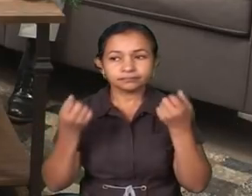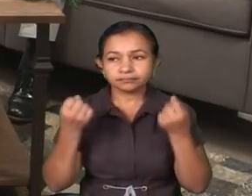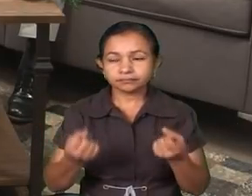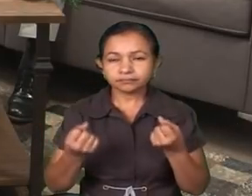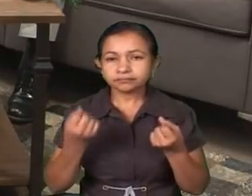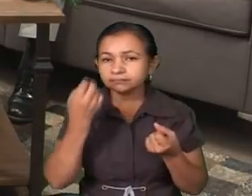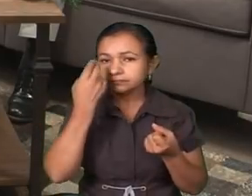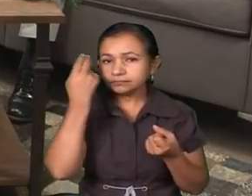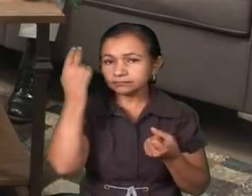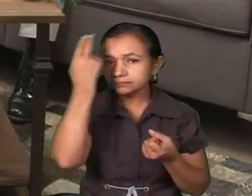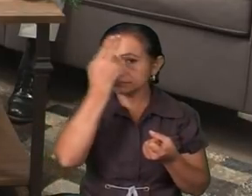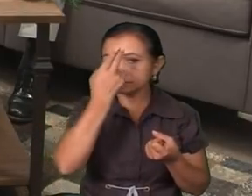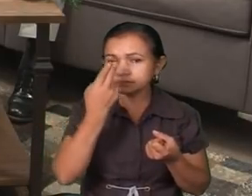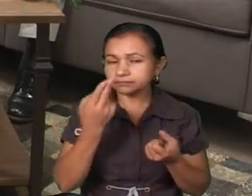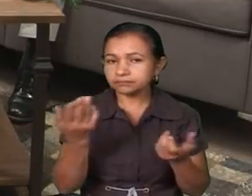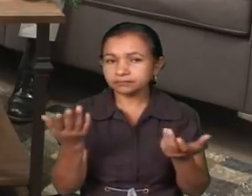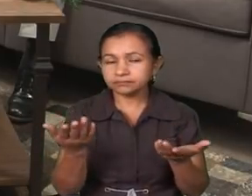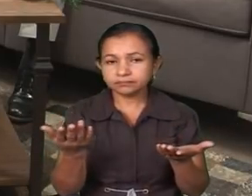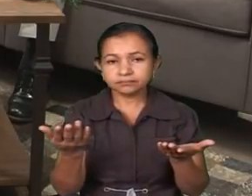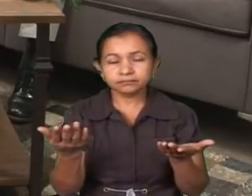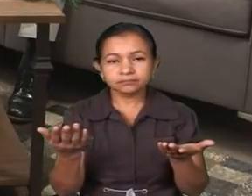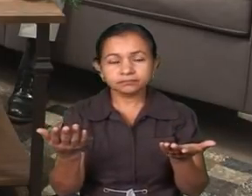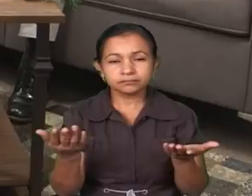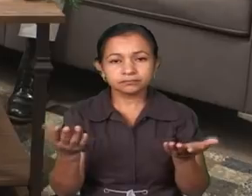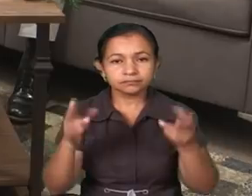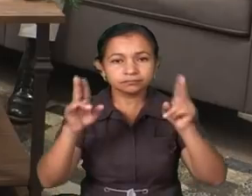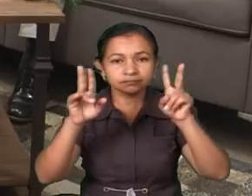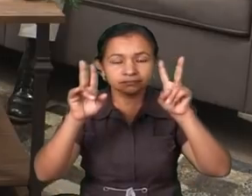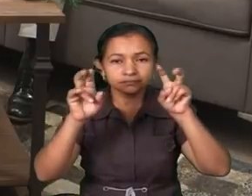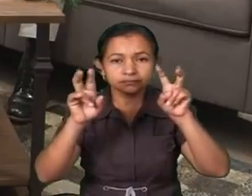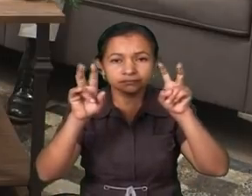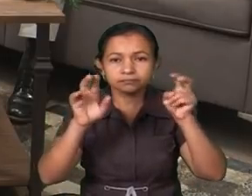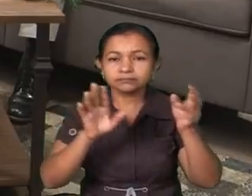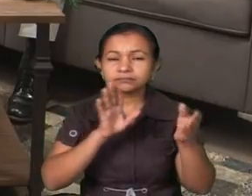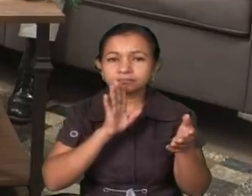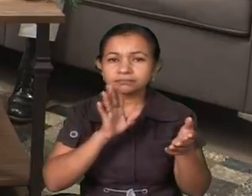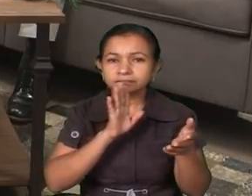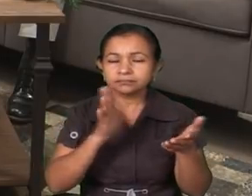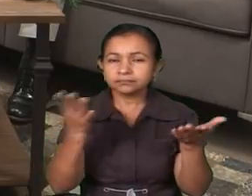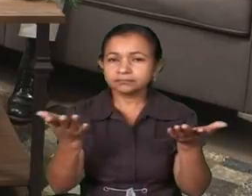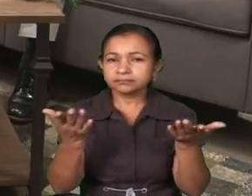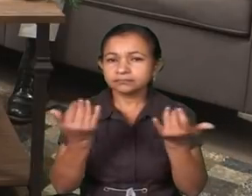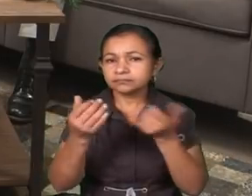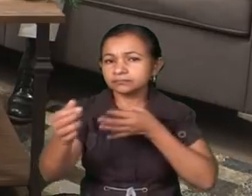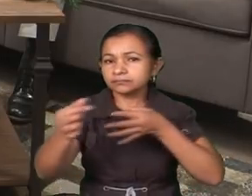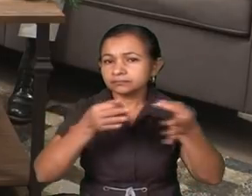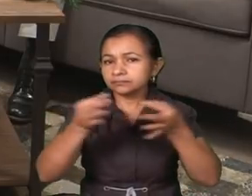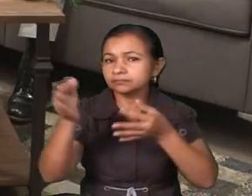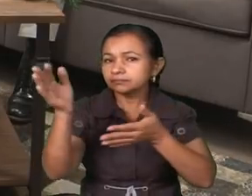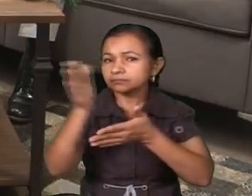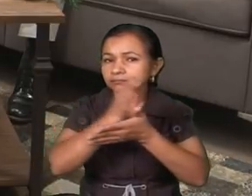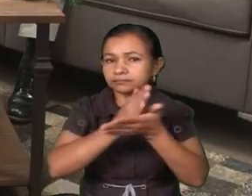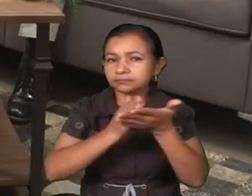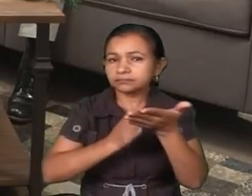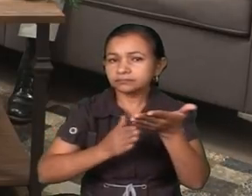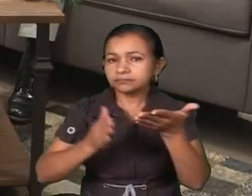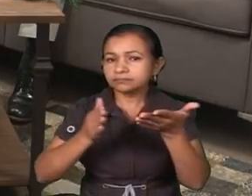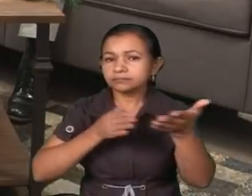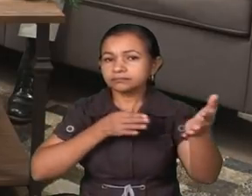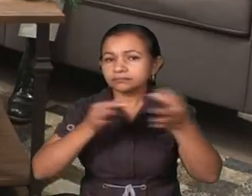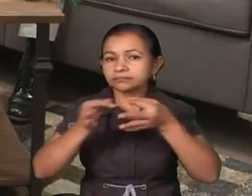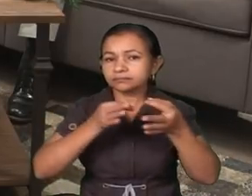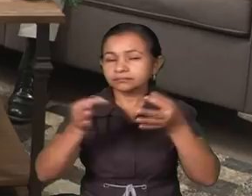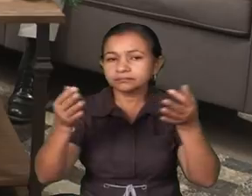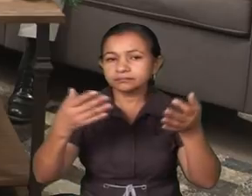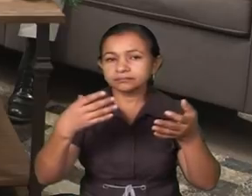hay una pregunta que tengo que hacer, que es con respecto al planteamiento que han hecho algunos que han estado cabildeando de